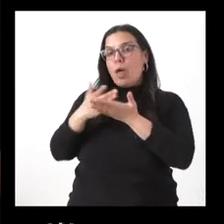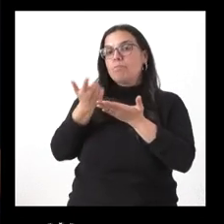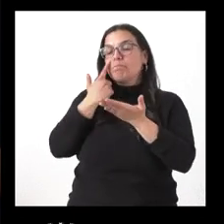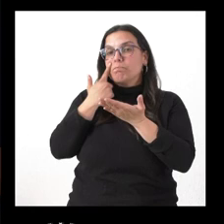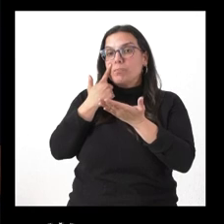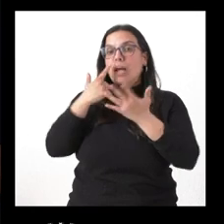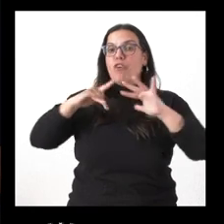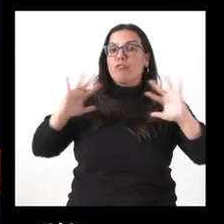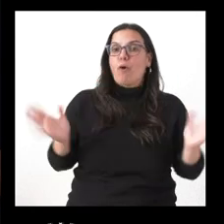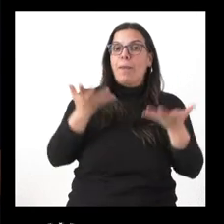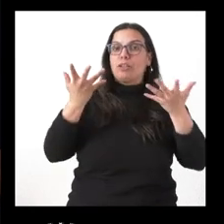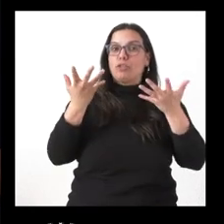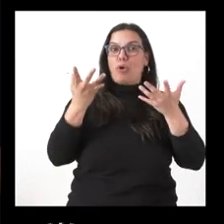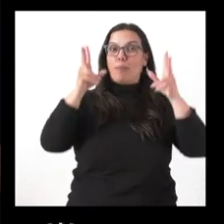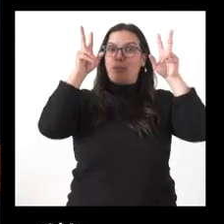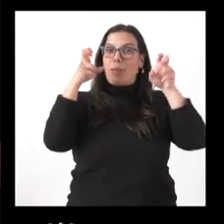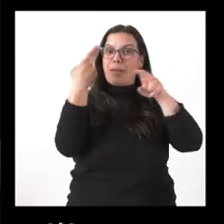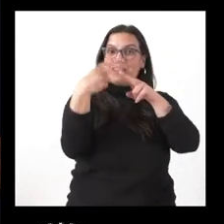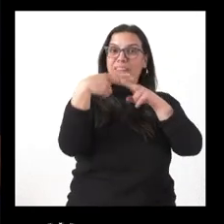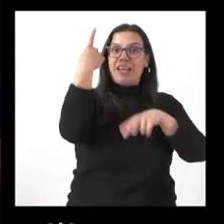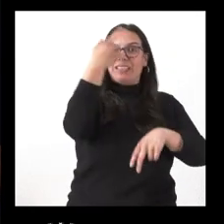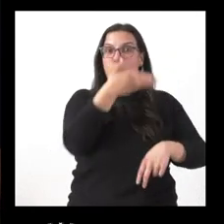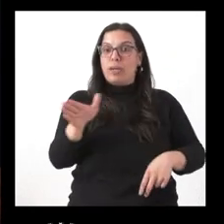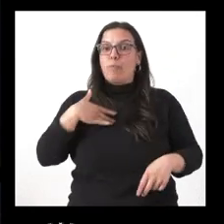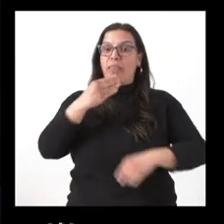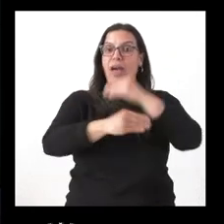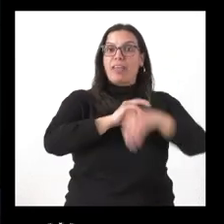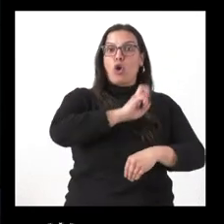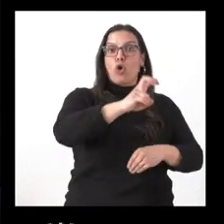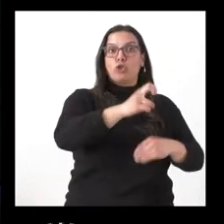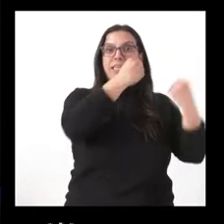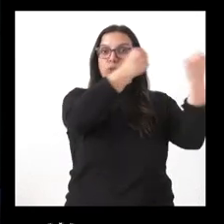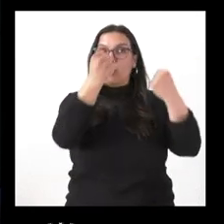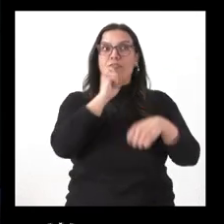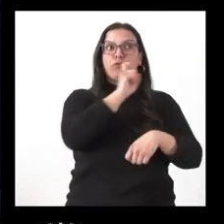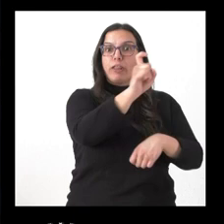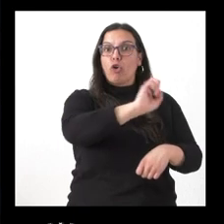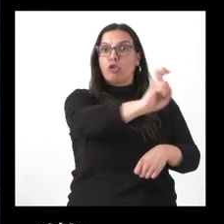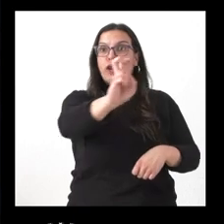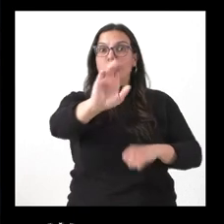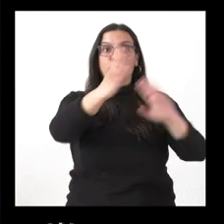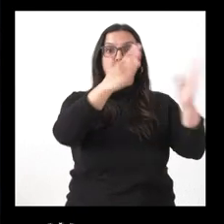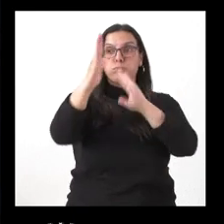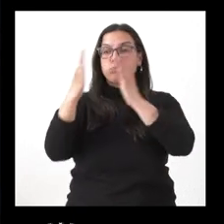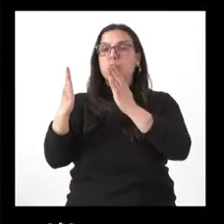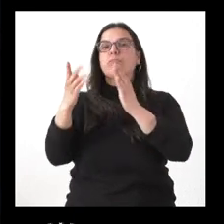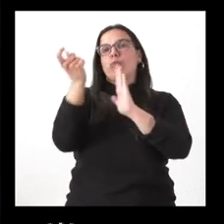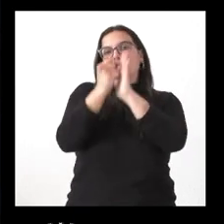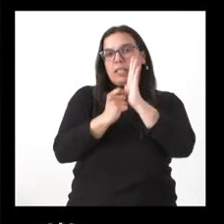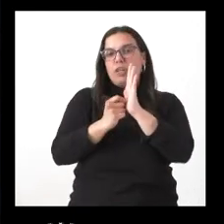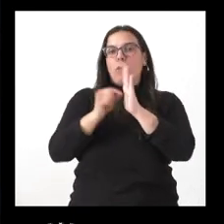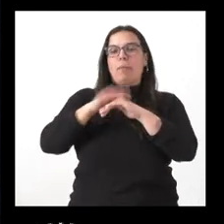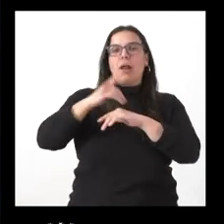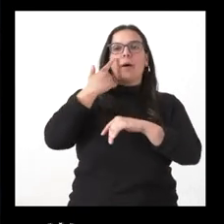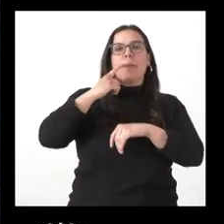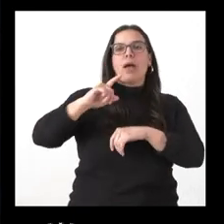de la actividad taurina se puede realizar a través de otras instituciones o fundaciones y en ese caso pues establecer las